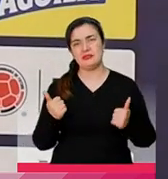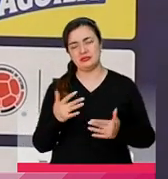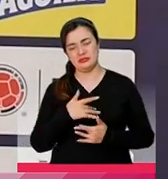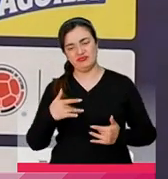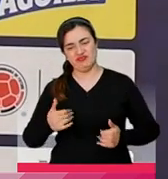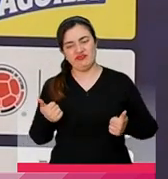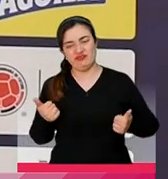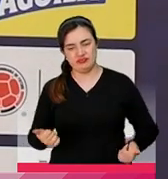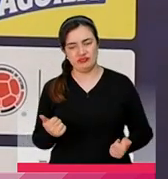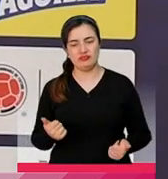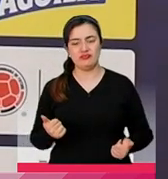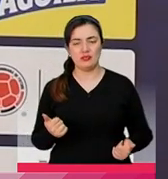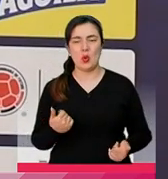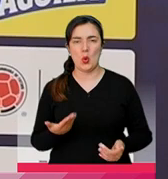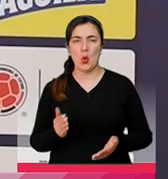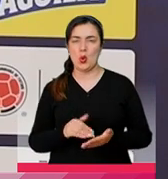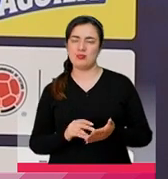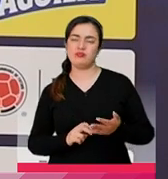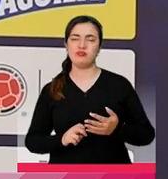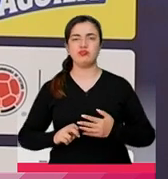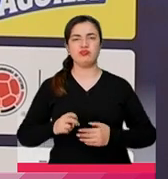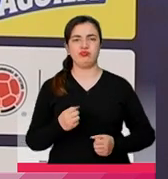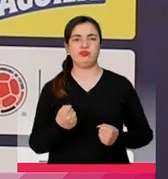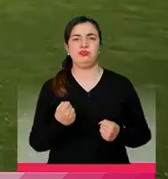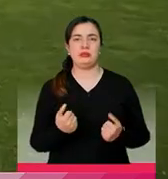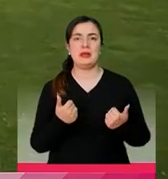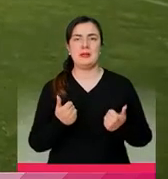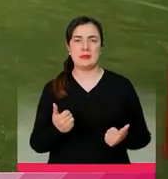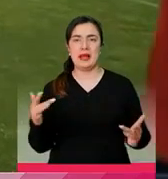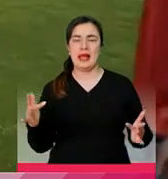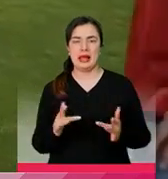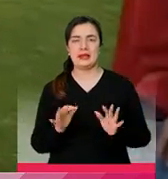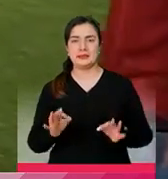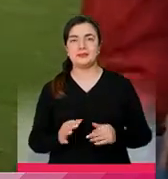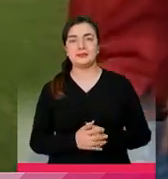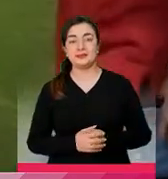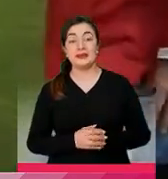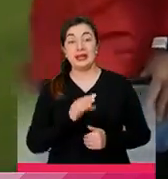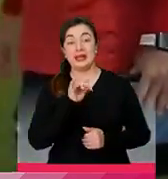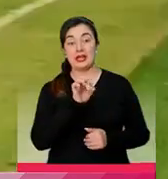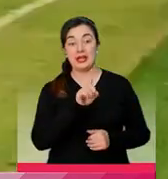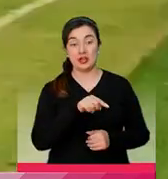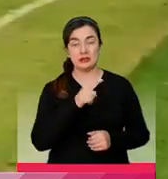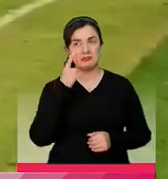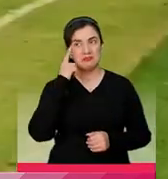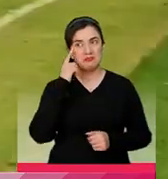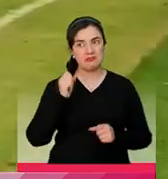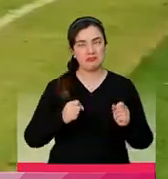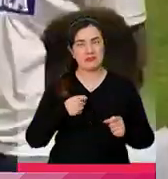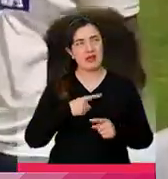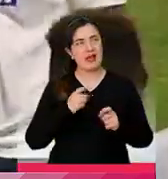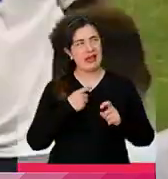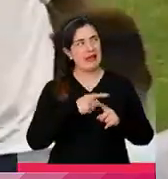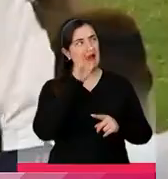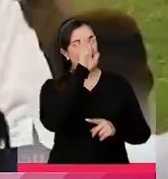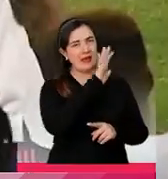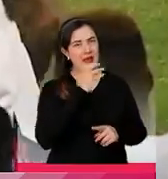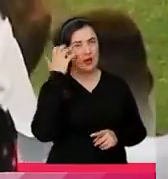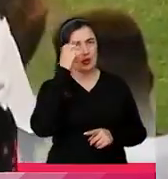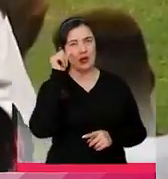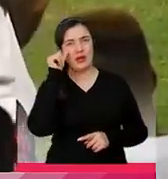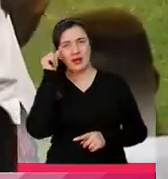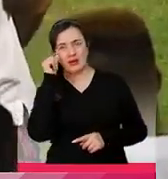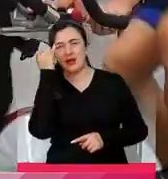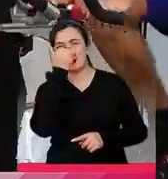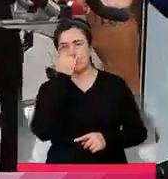he estado venda su posición a un lugar que le pertenece cairo se espera que su paso por selecciones de europa áfrica y asia traigan